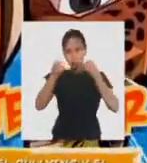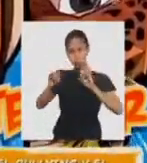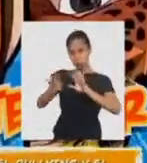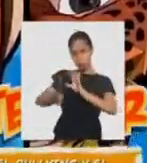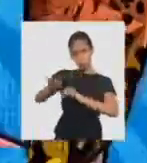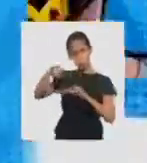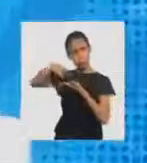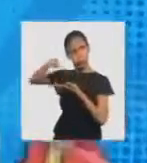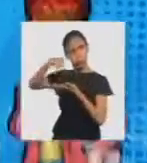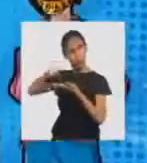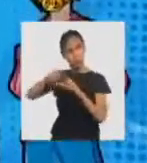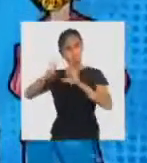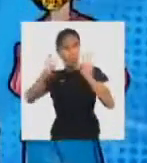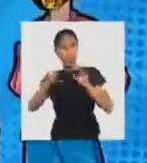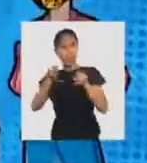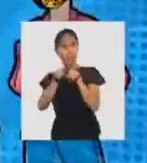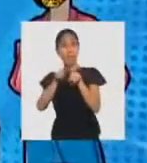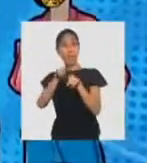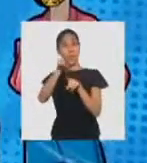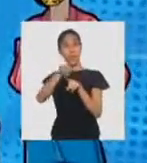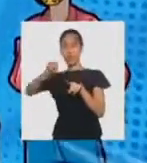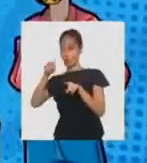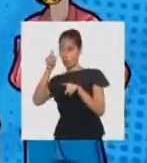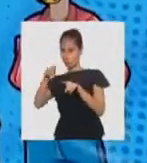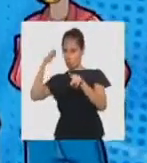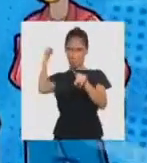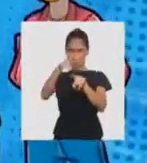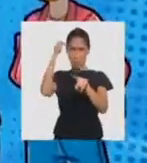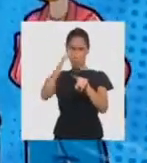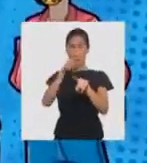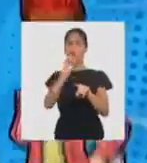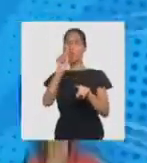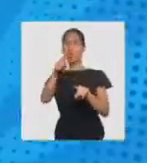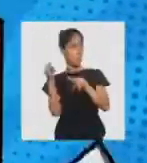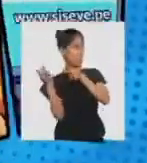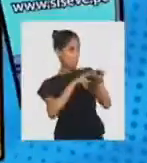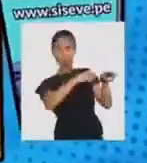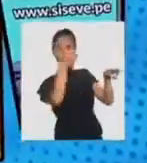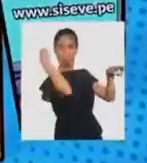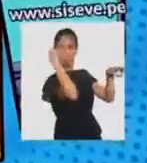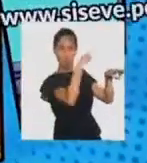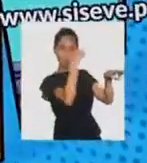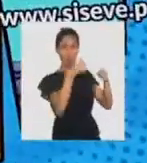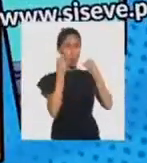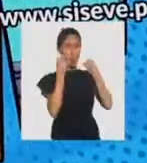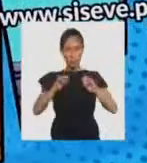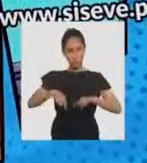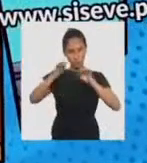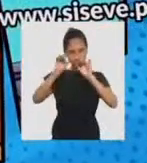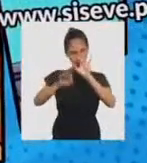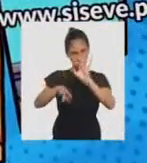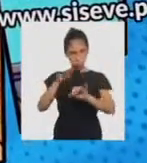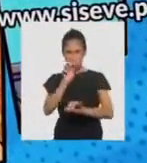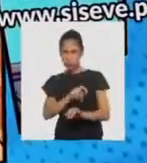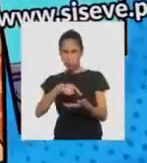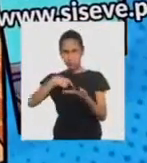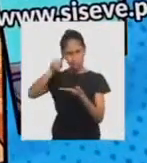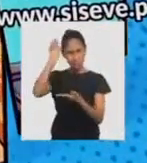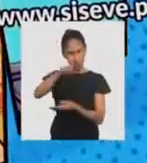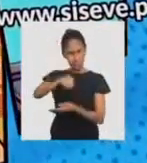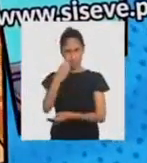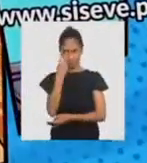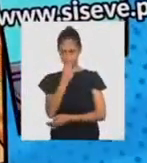vamos a poder retirar, ¿no? Al año lo vamos a poder retirar. Pero el interés es poco, ¿no? No es mucho. Pero